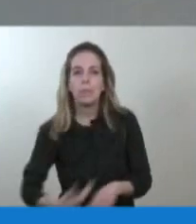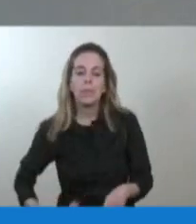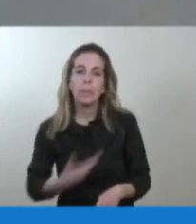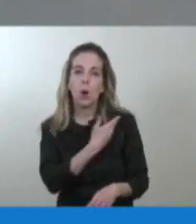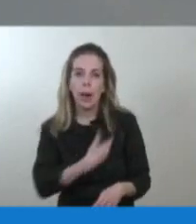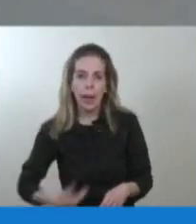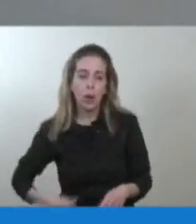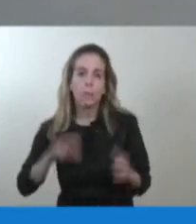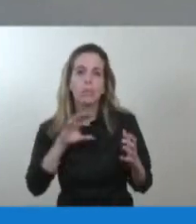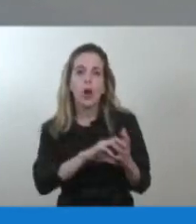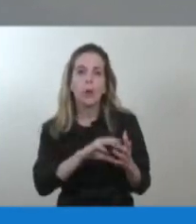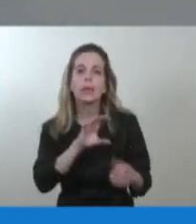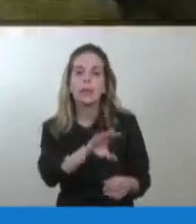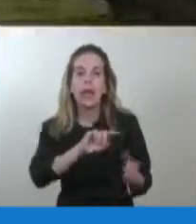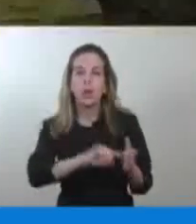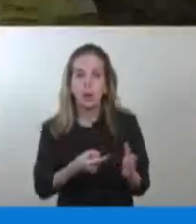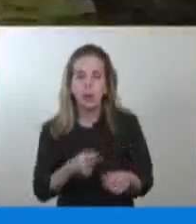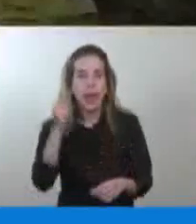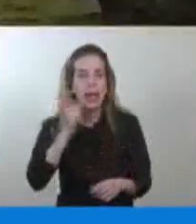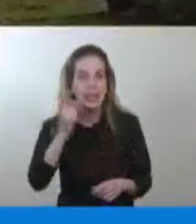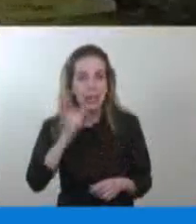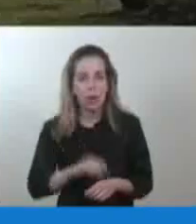gobernador de la provincia de buenos aires- axel kiciloff